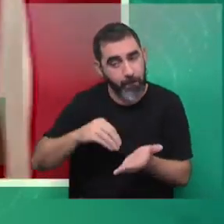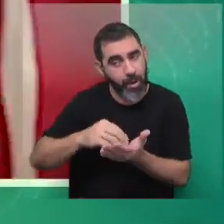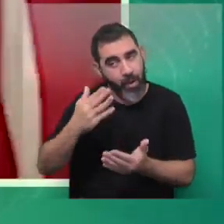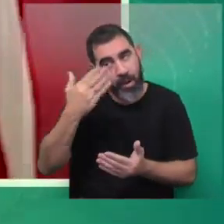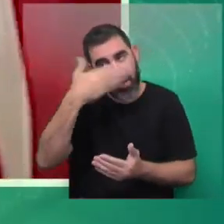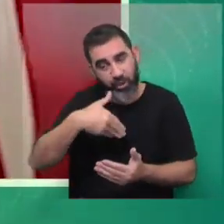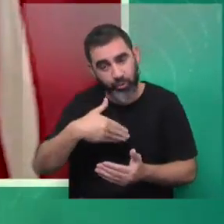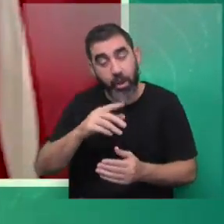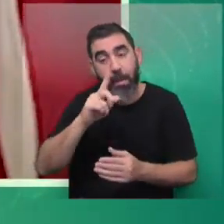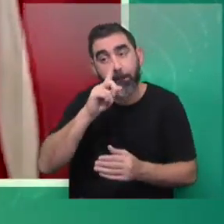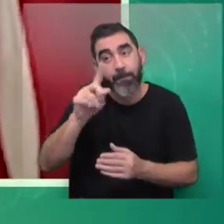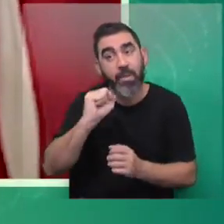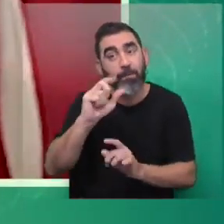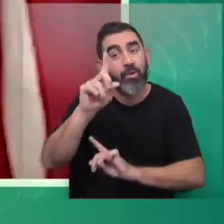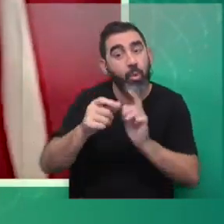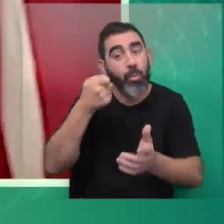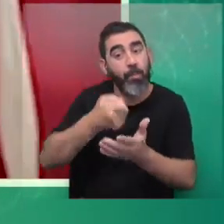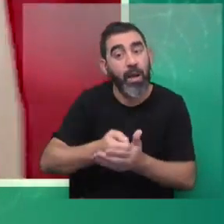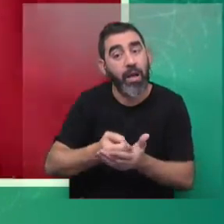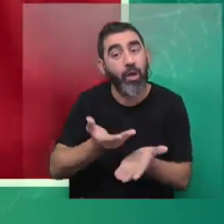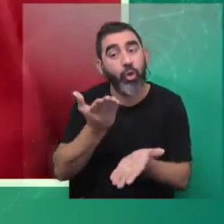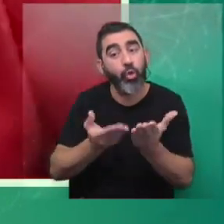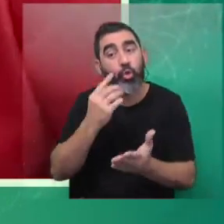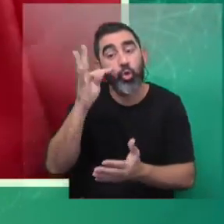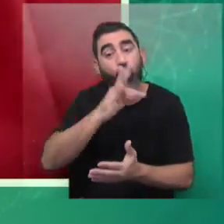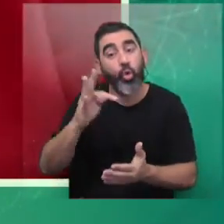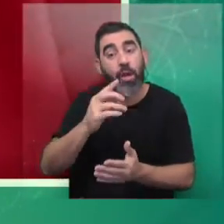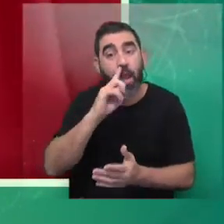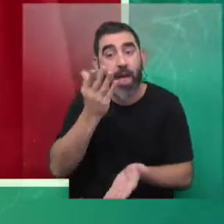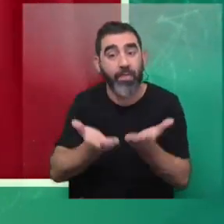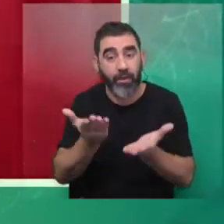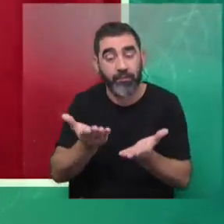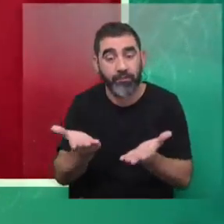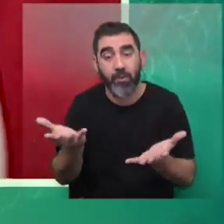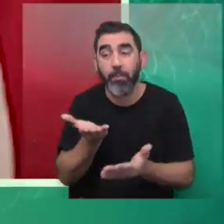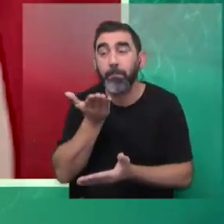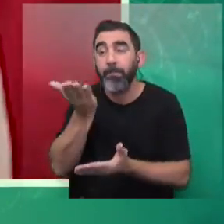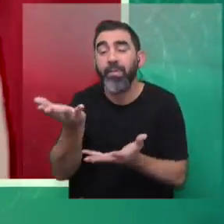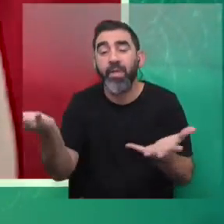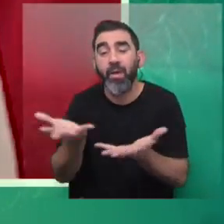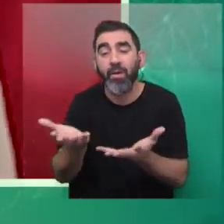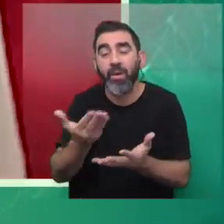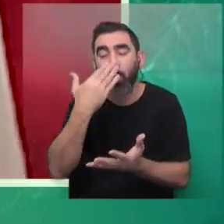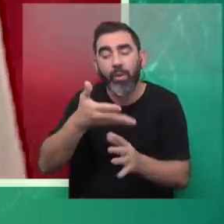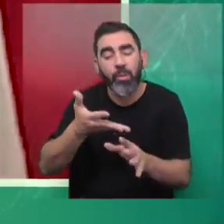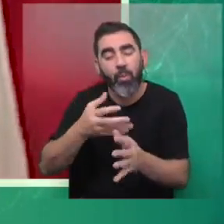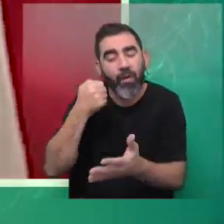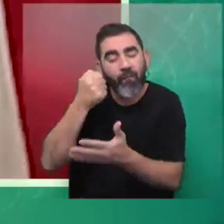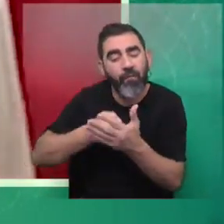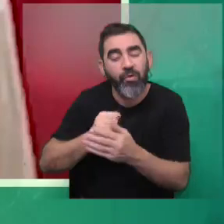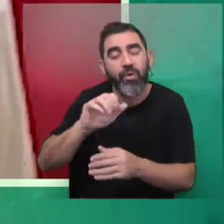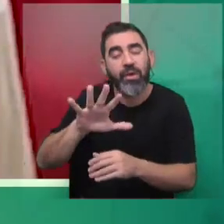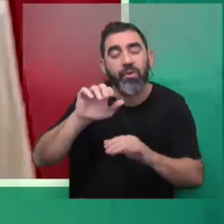y hasta 1000 pesos hubo patrones que pagaron 1000 pesos la tonelada y hoy le fuimos a pedir el último esfuerzo de los trabajó